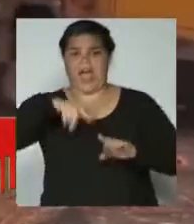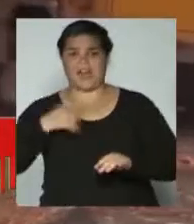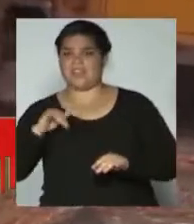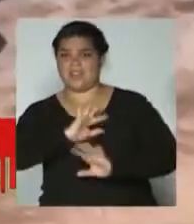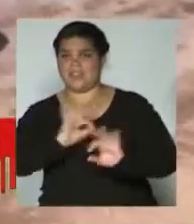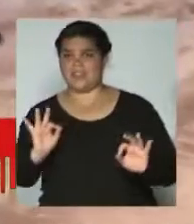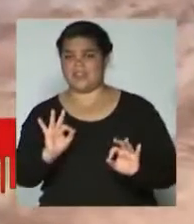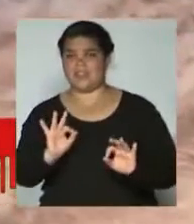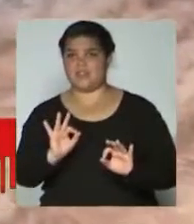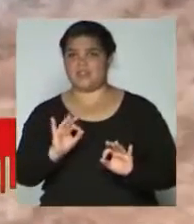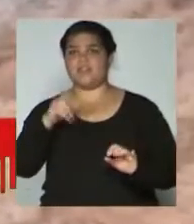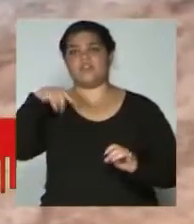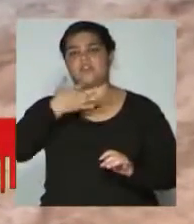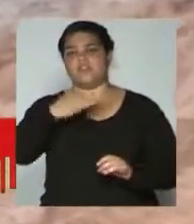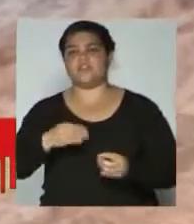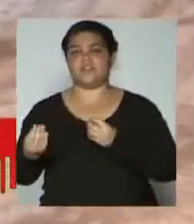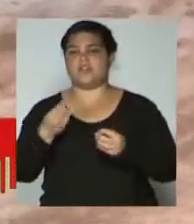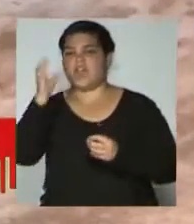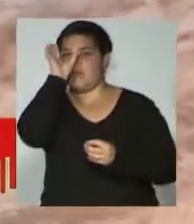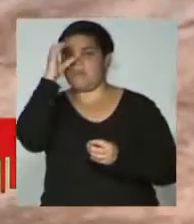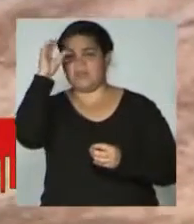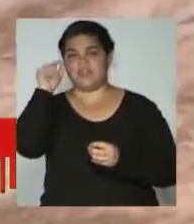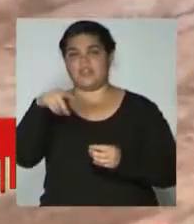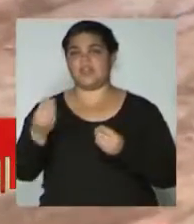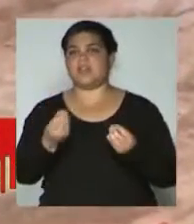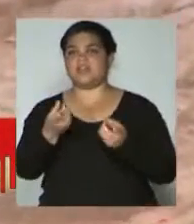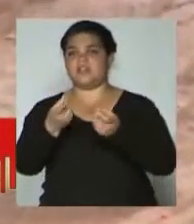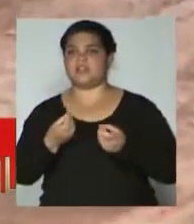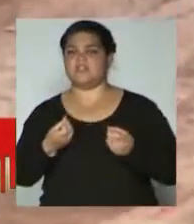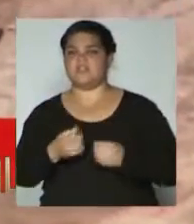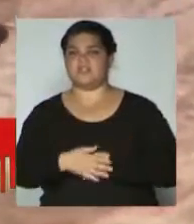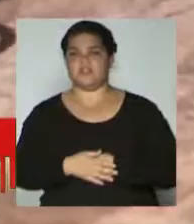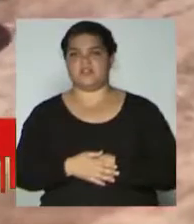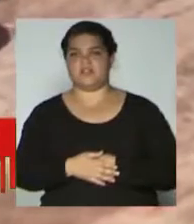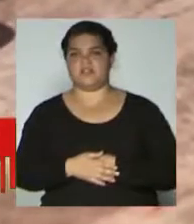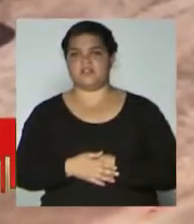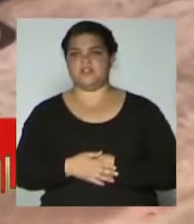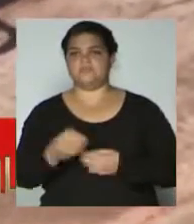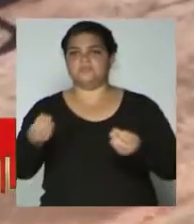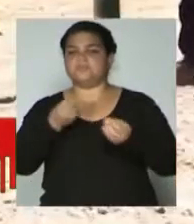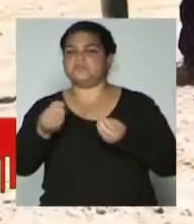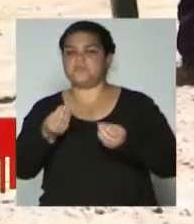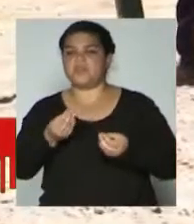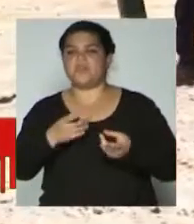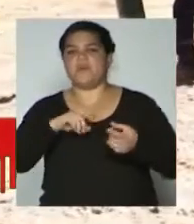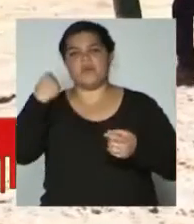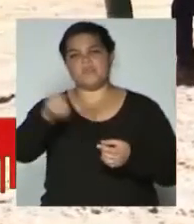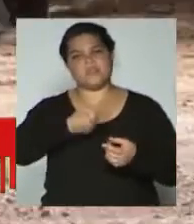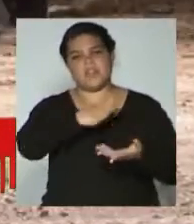yo entiendo que la minería debe darse, pero fundamentalmente, como decía, con la construcción de licencia social, o